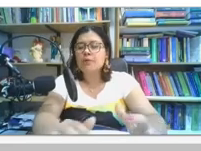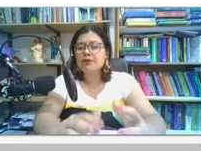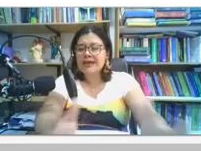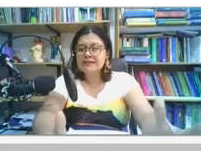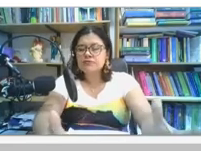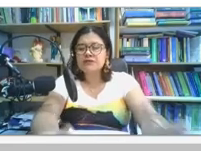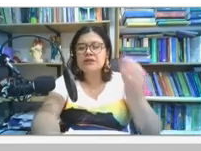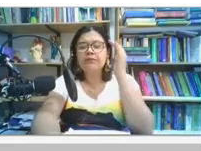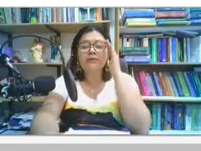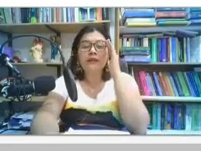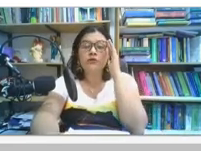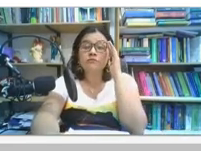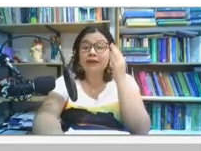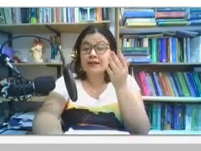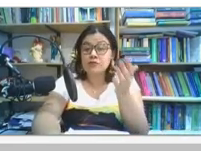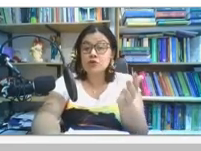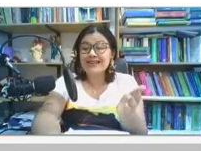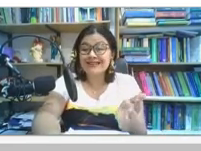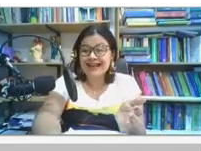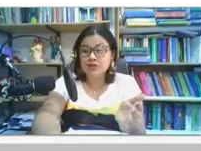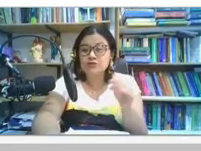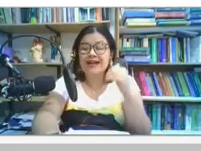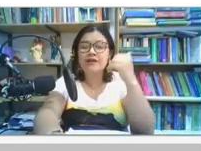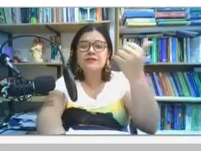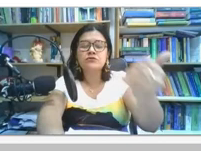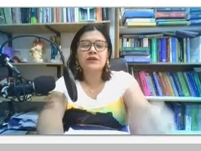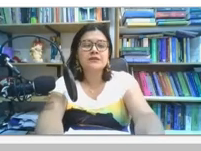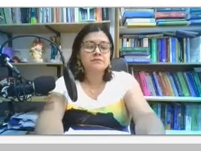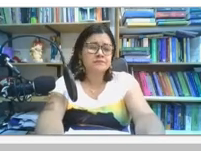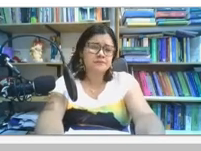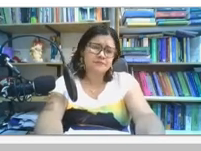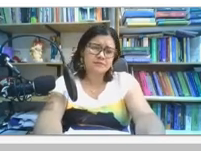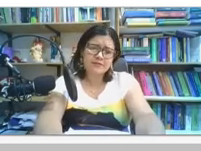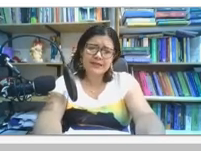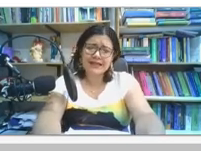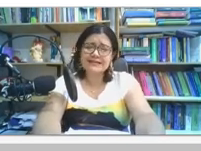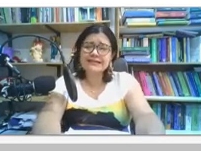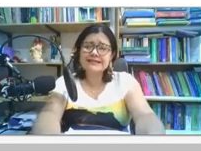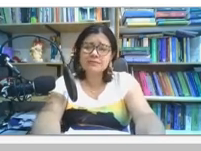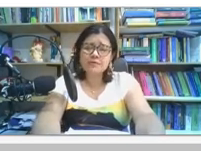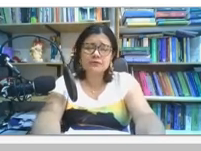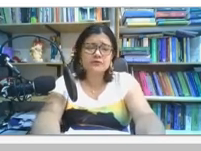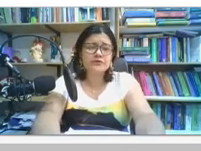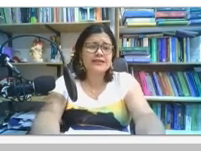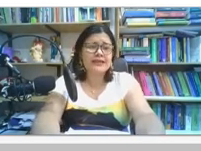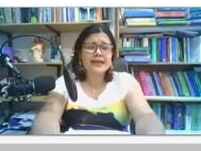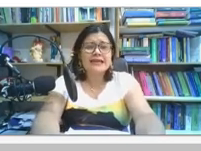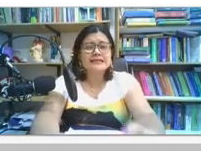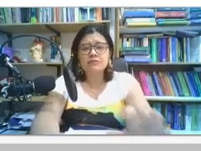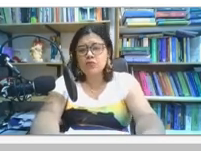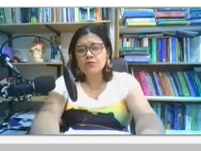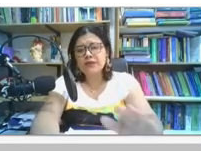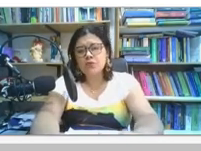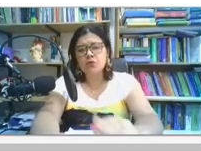porque hacemos este tipo de vídeos porque queremos orientarlos cada vez que ustedes realicen este tipo de proceso tienen que